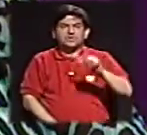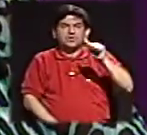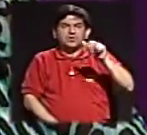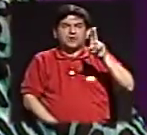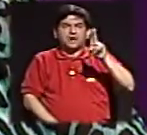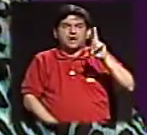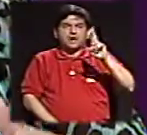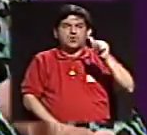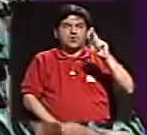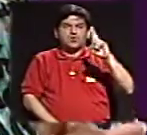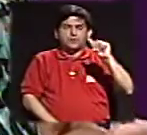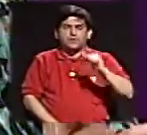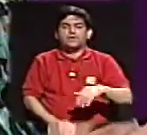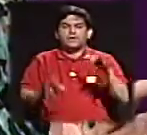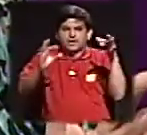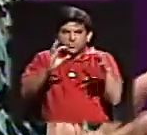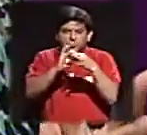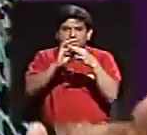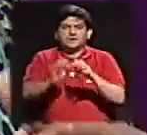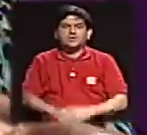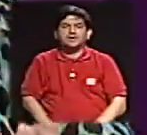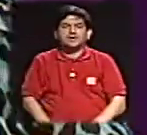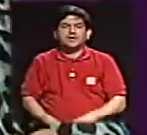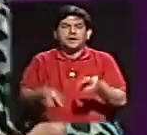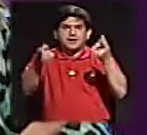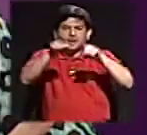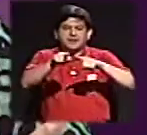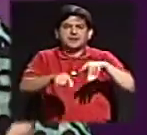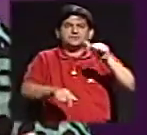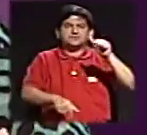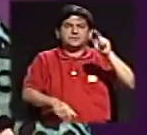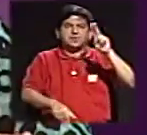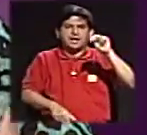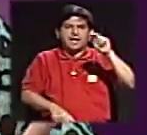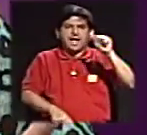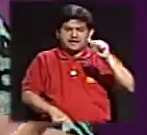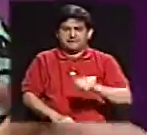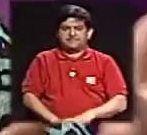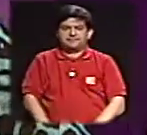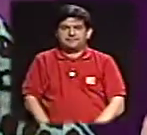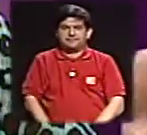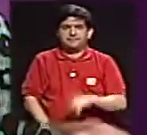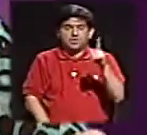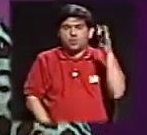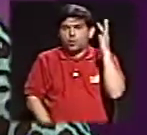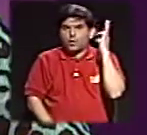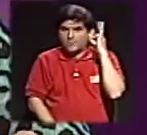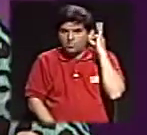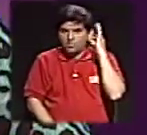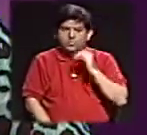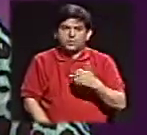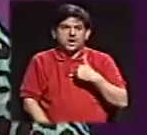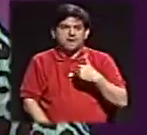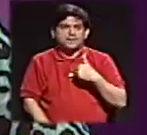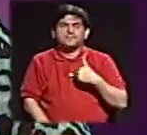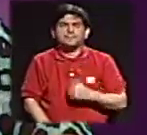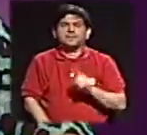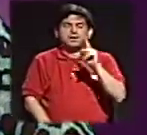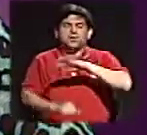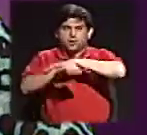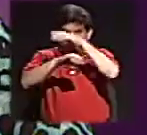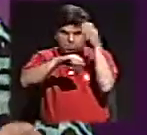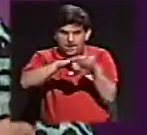adicionando, es el caso que llamamos el caso AN o ANA, un caso donde una mujer tiene un